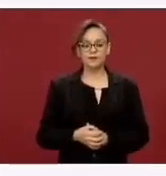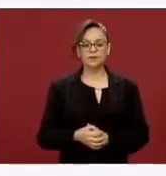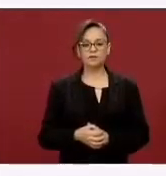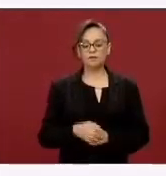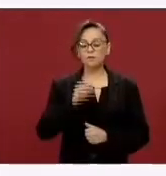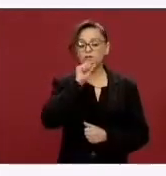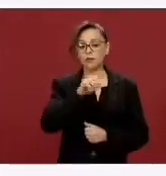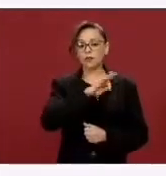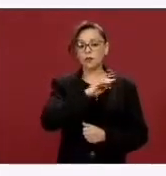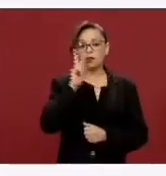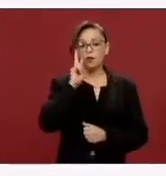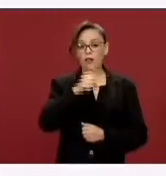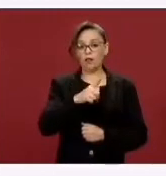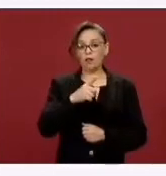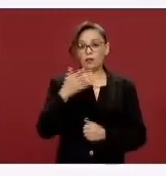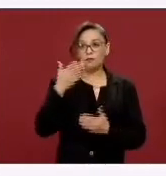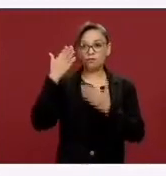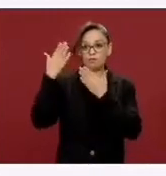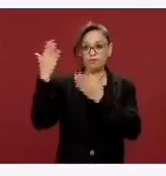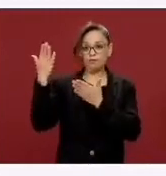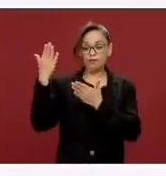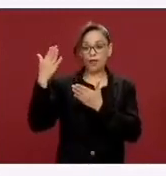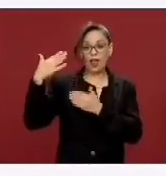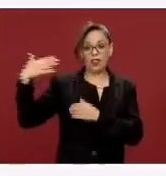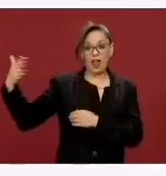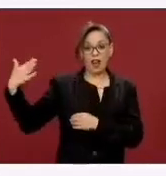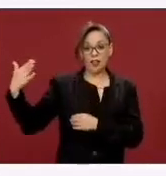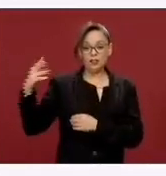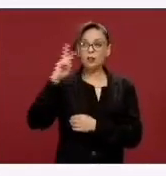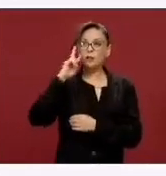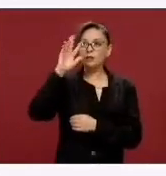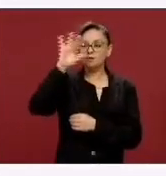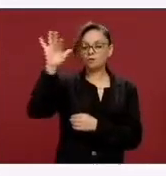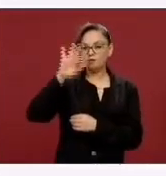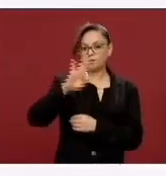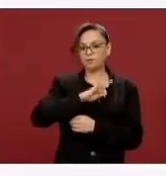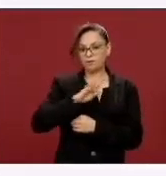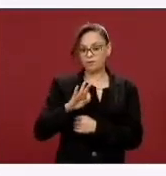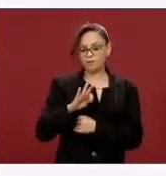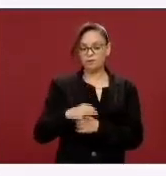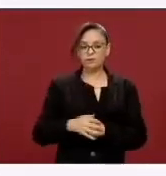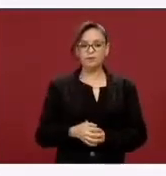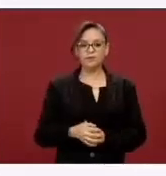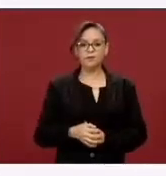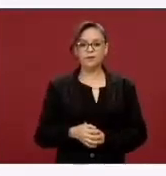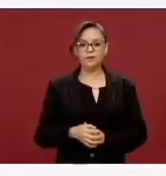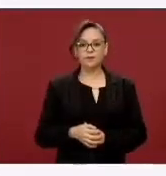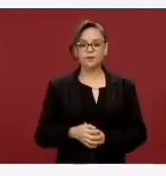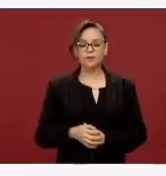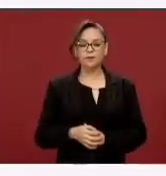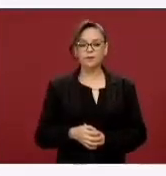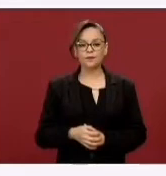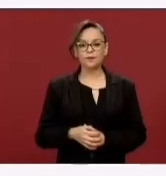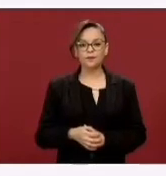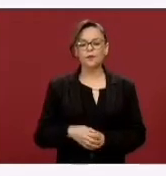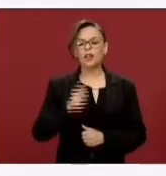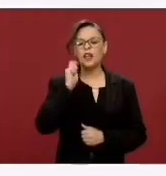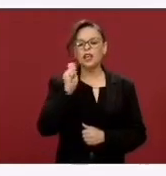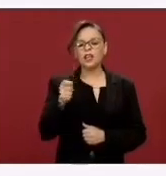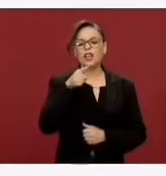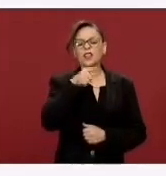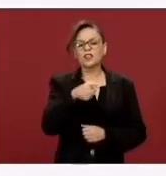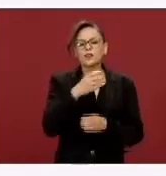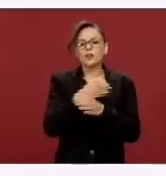lado izquierdo, el lado derecho de la diapositiva, las características en términos de enfermedades